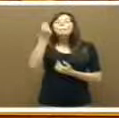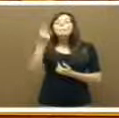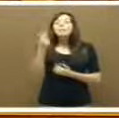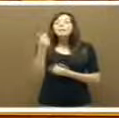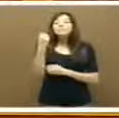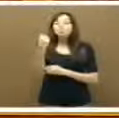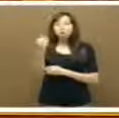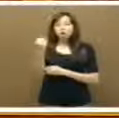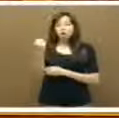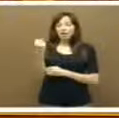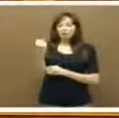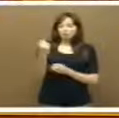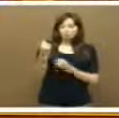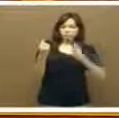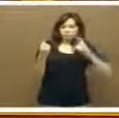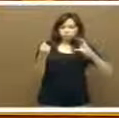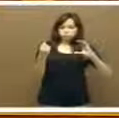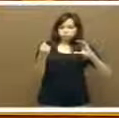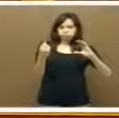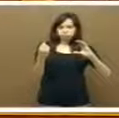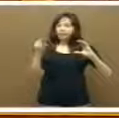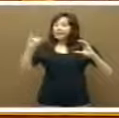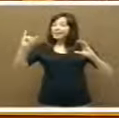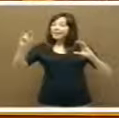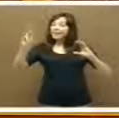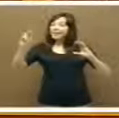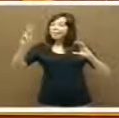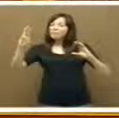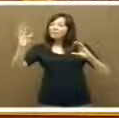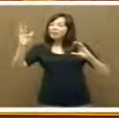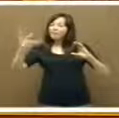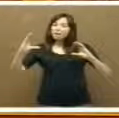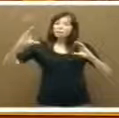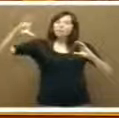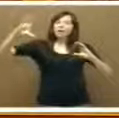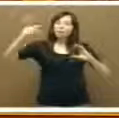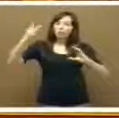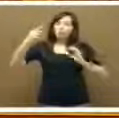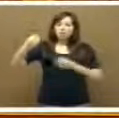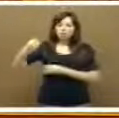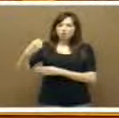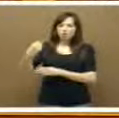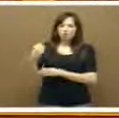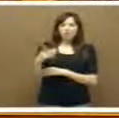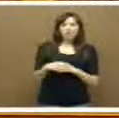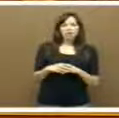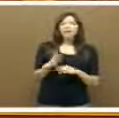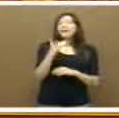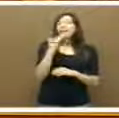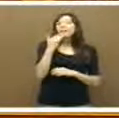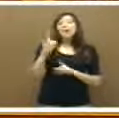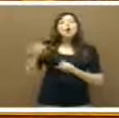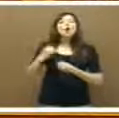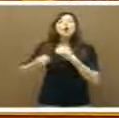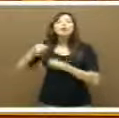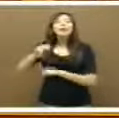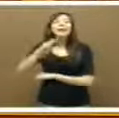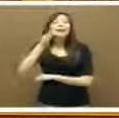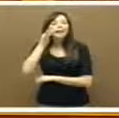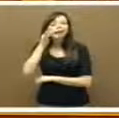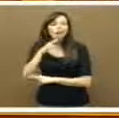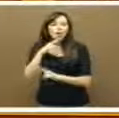con el IRPF, vamos a poner casi 2.000 millones en la economía real, esa que usted tanto habla, pero que no demuestra